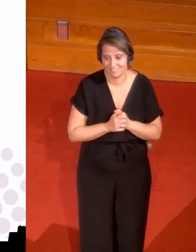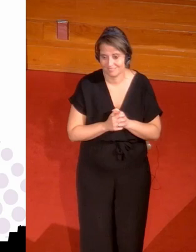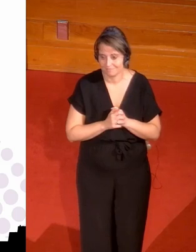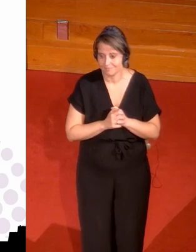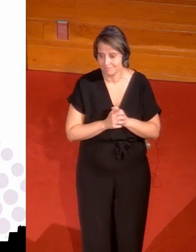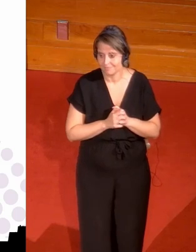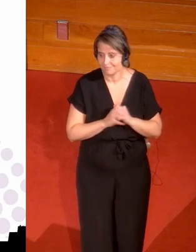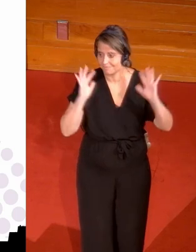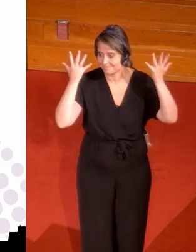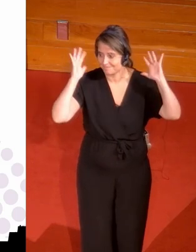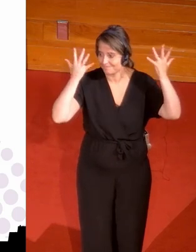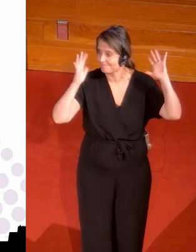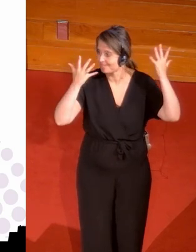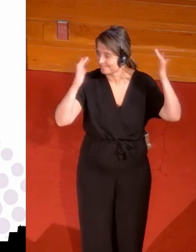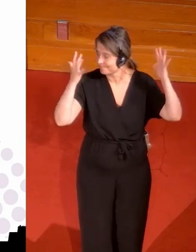Perdón